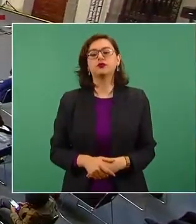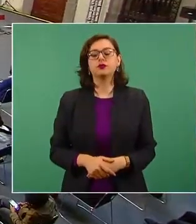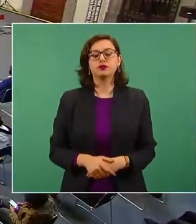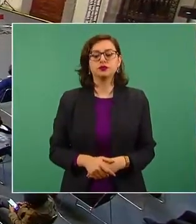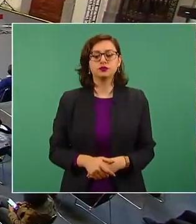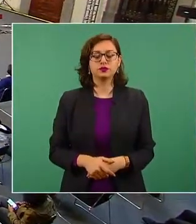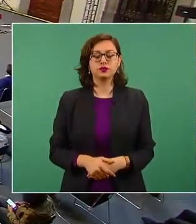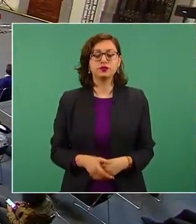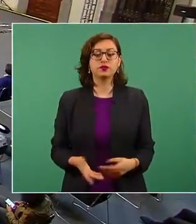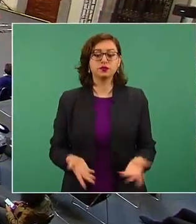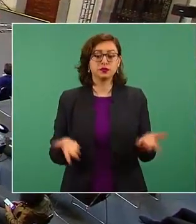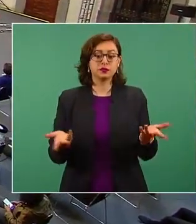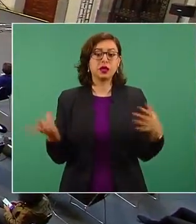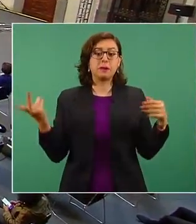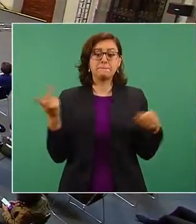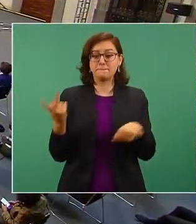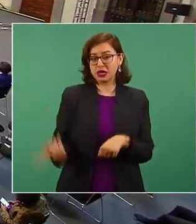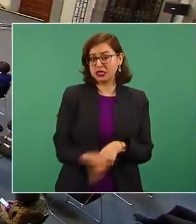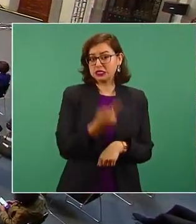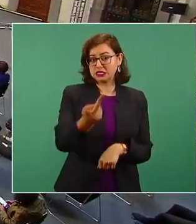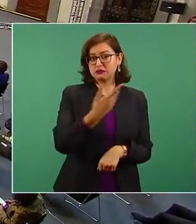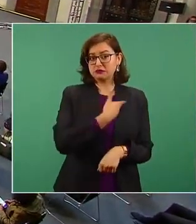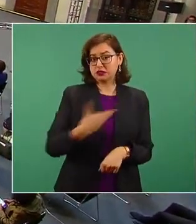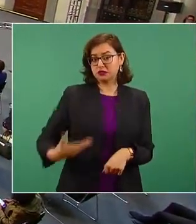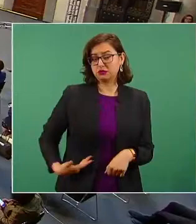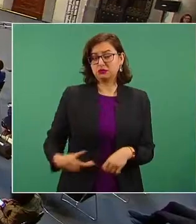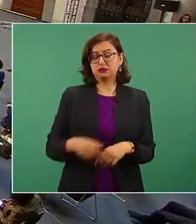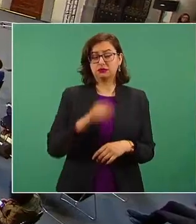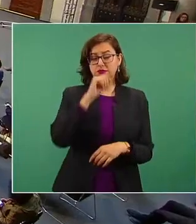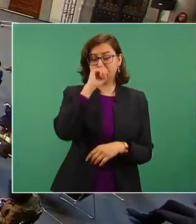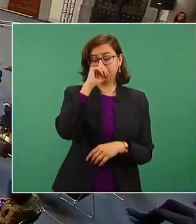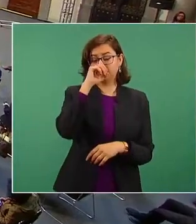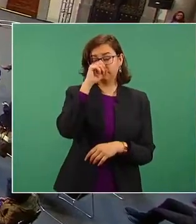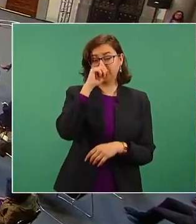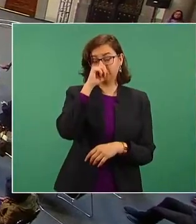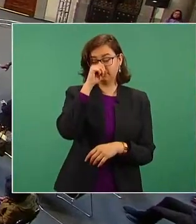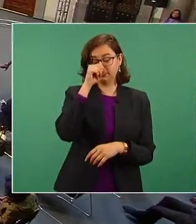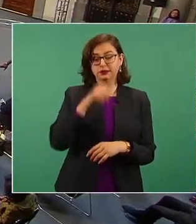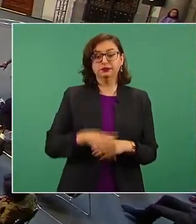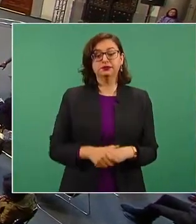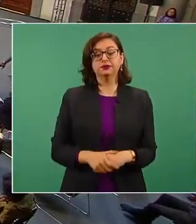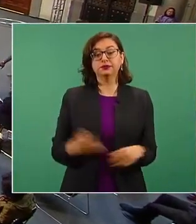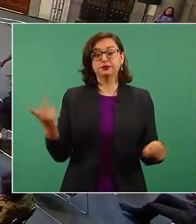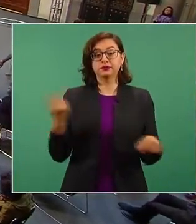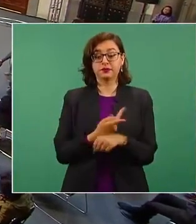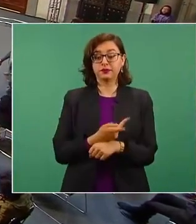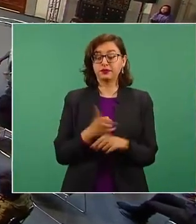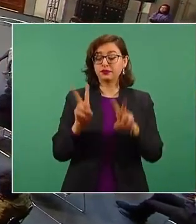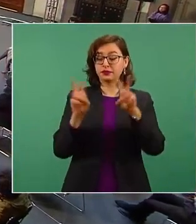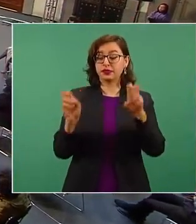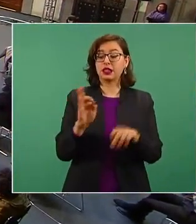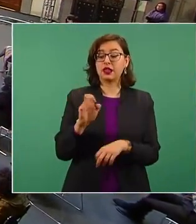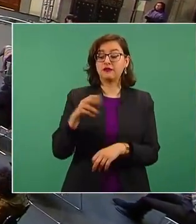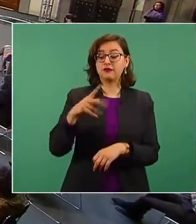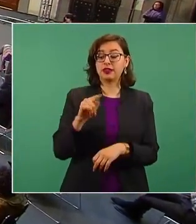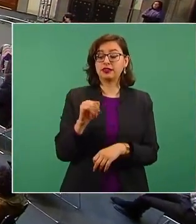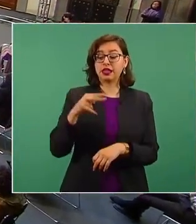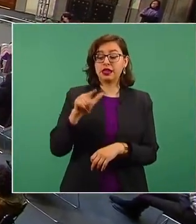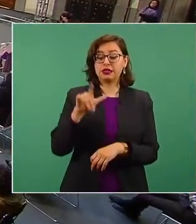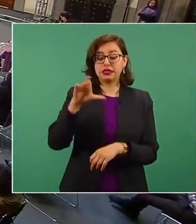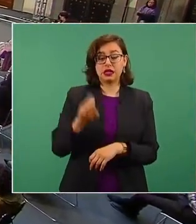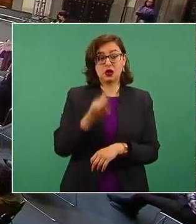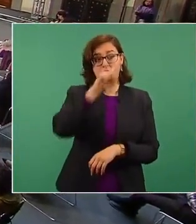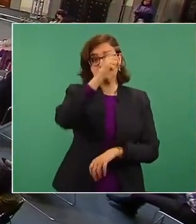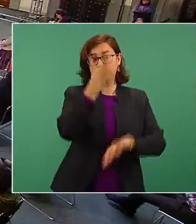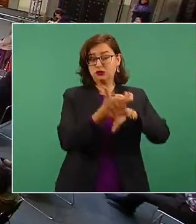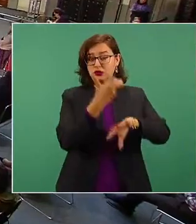los que están muriendo en Estados Unidos. Hay contubernio de los cárteles de las drogas mexicanos con las mafias